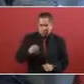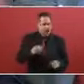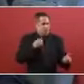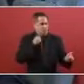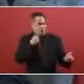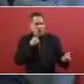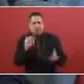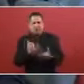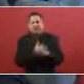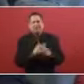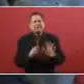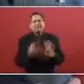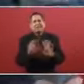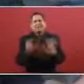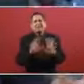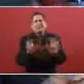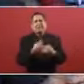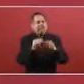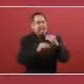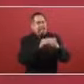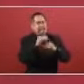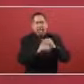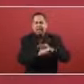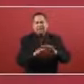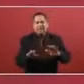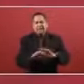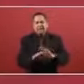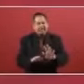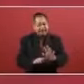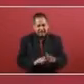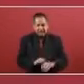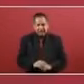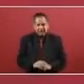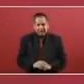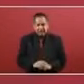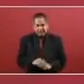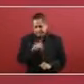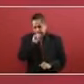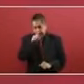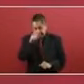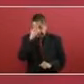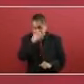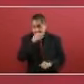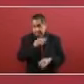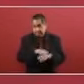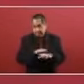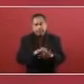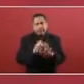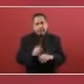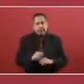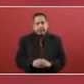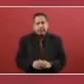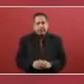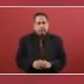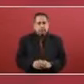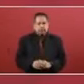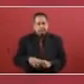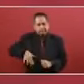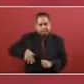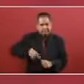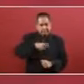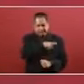diversas ocasiones? No. ¿Saben qué hicieron? Además, todos estos